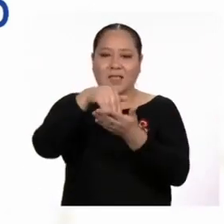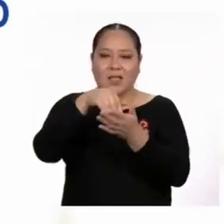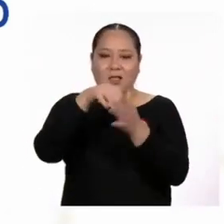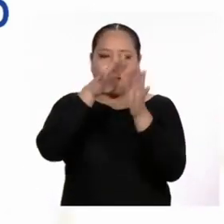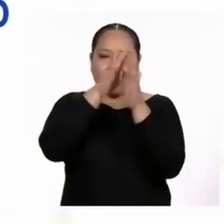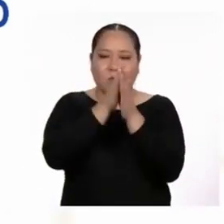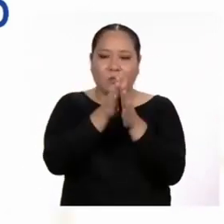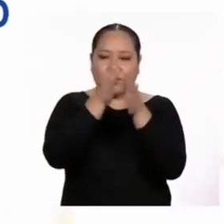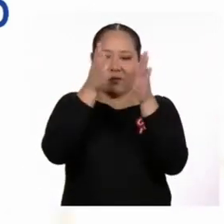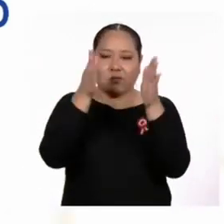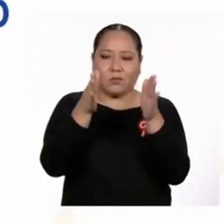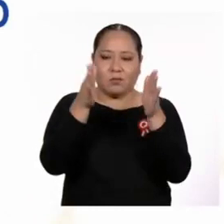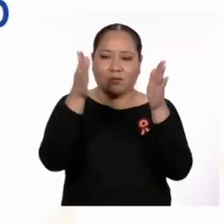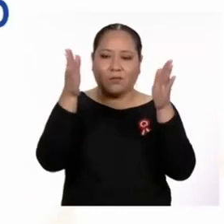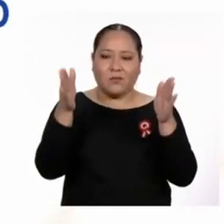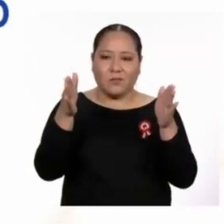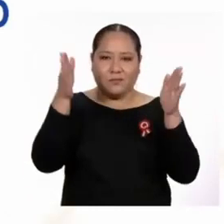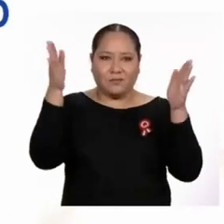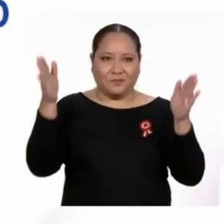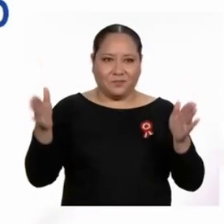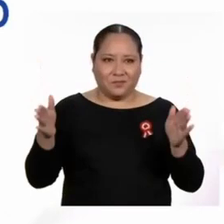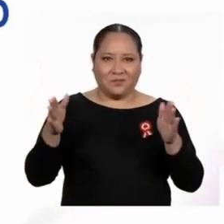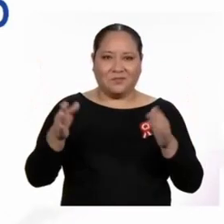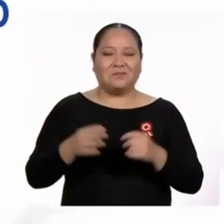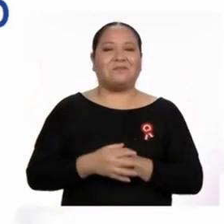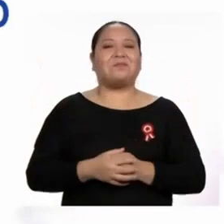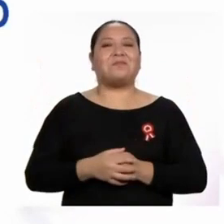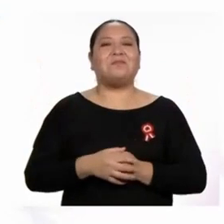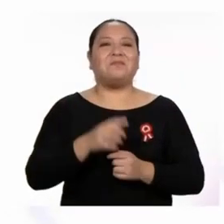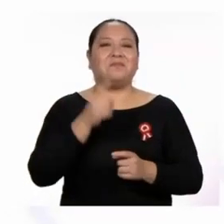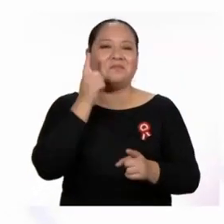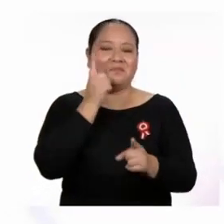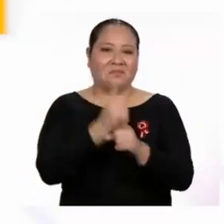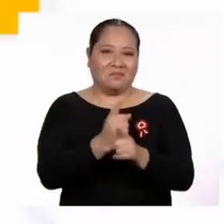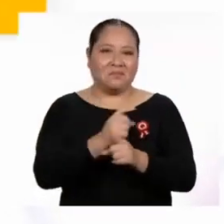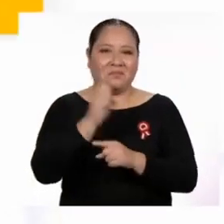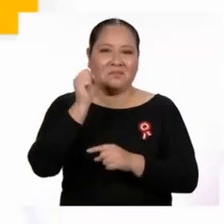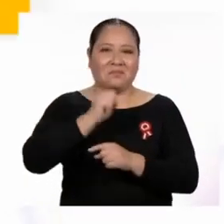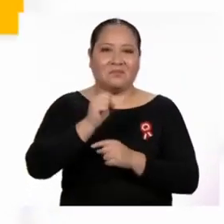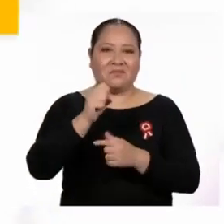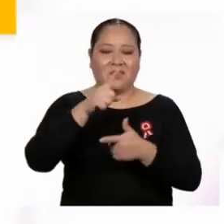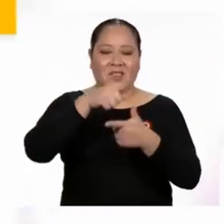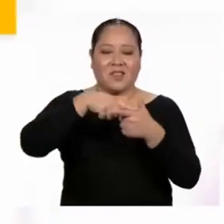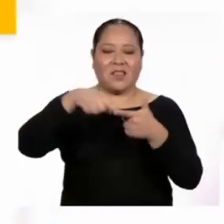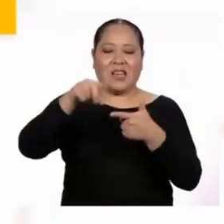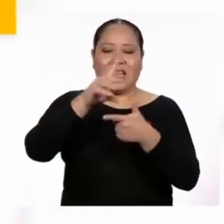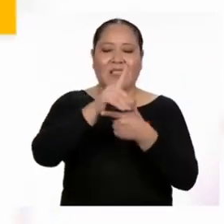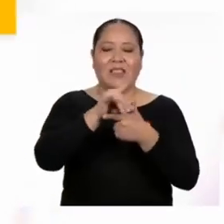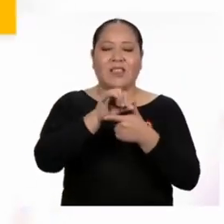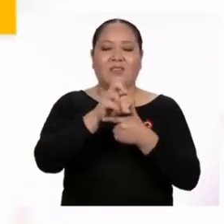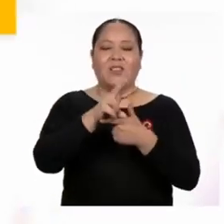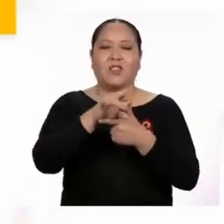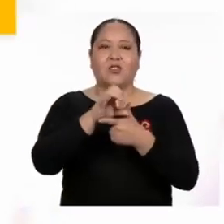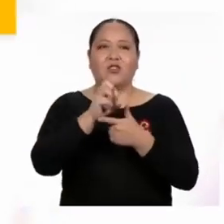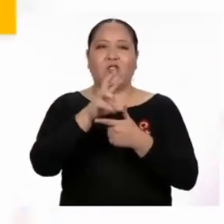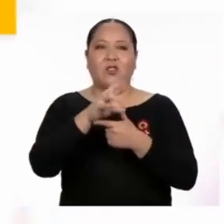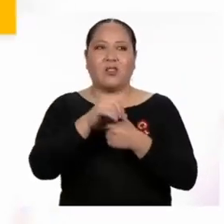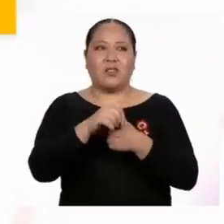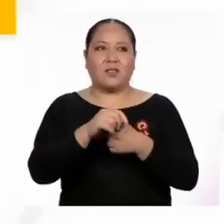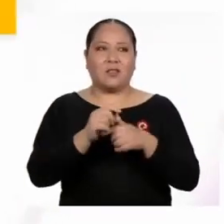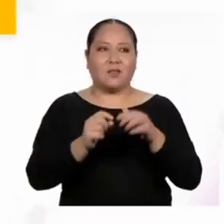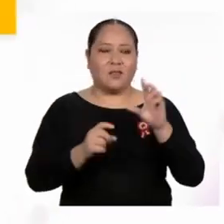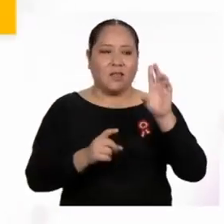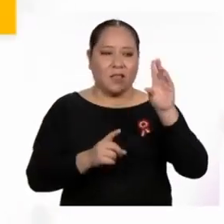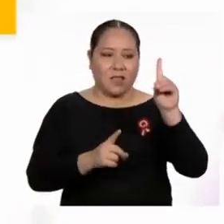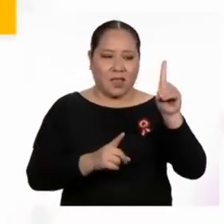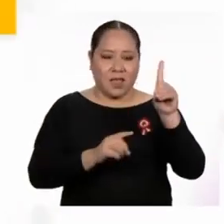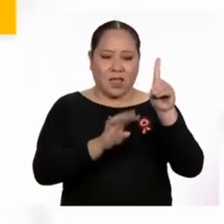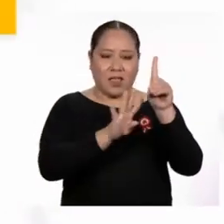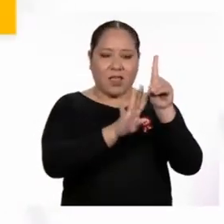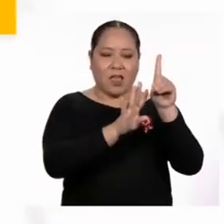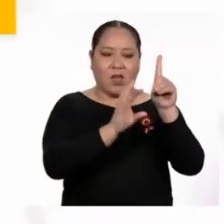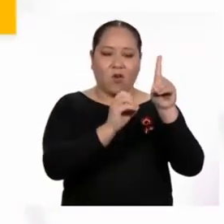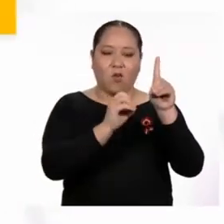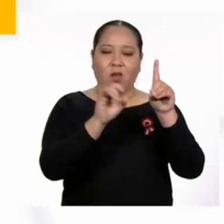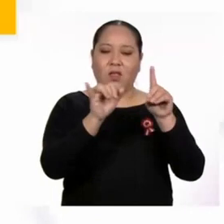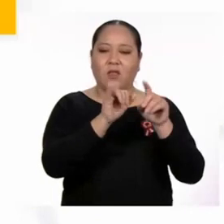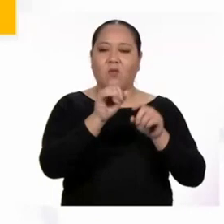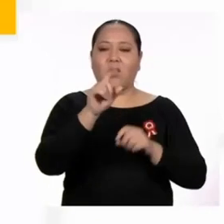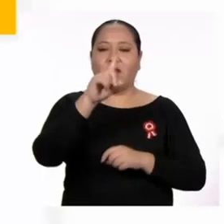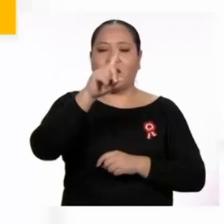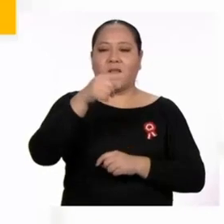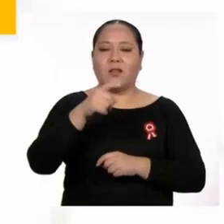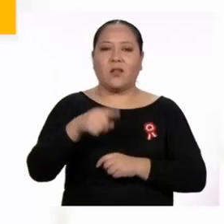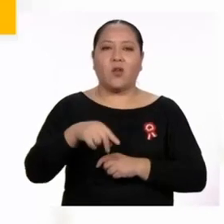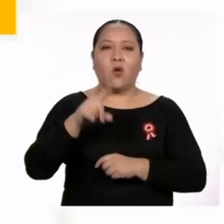afuera, confirmadísimo que los divisores de 40 son 1,